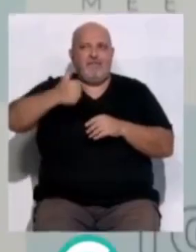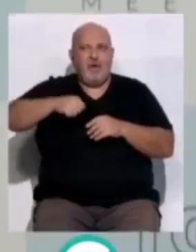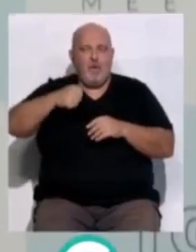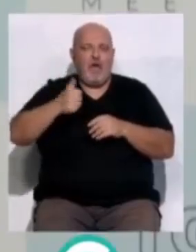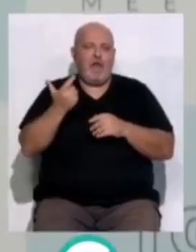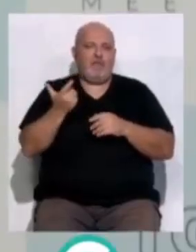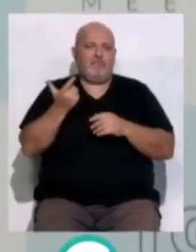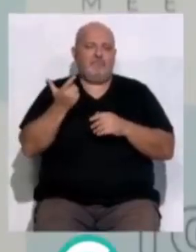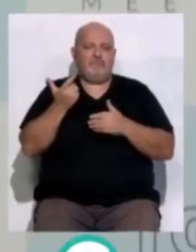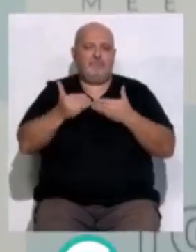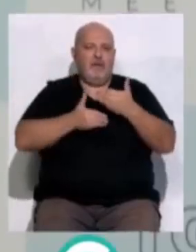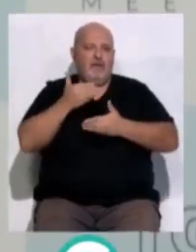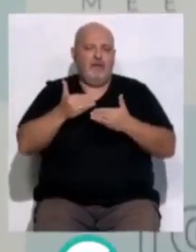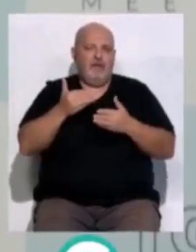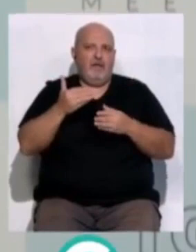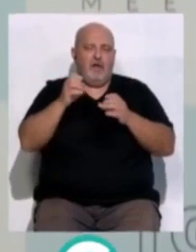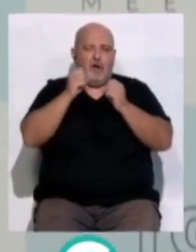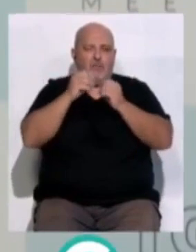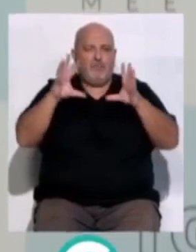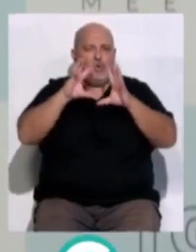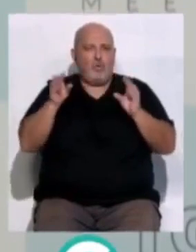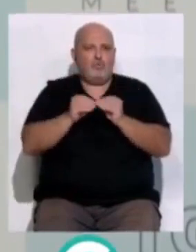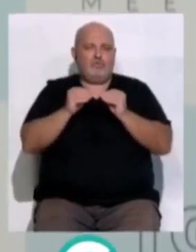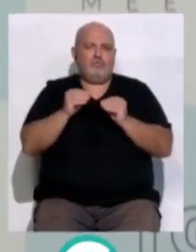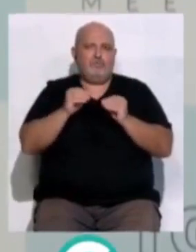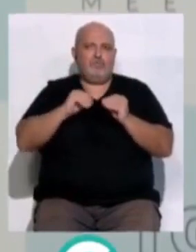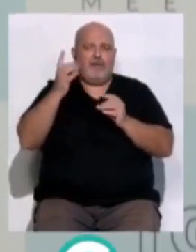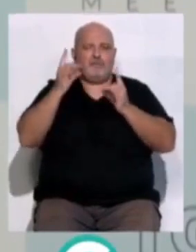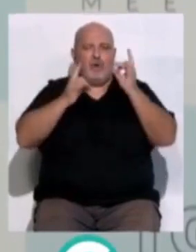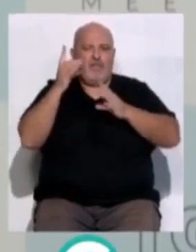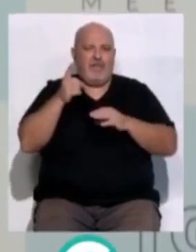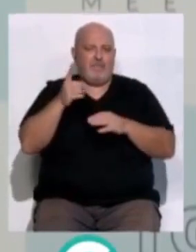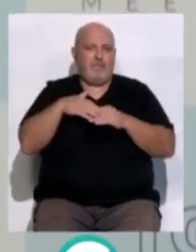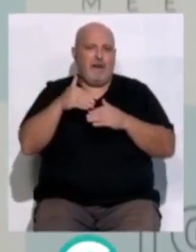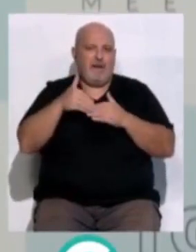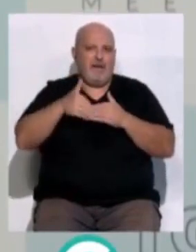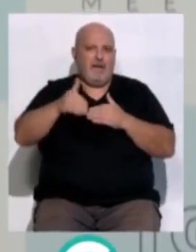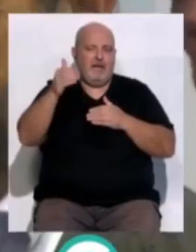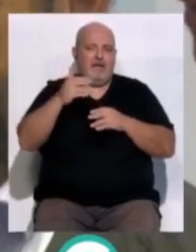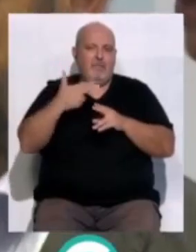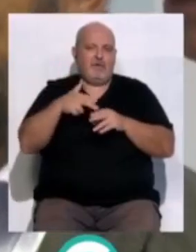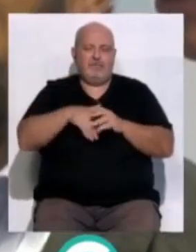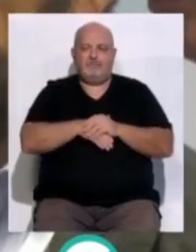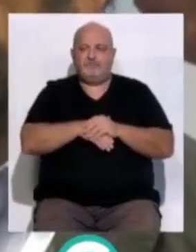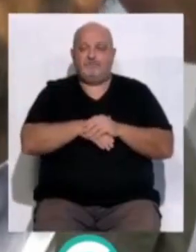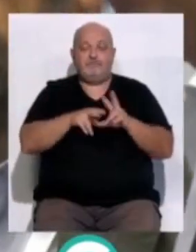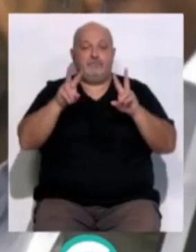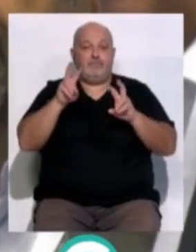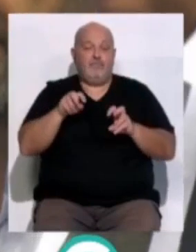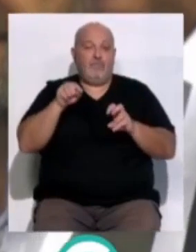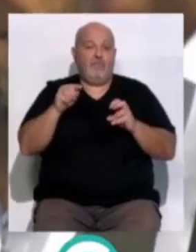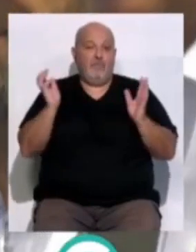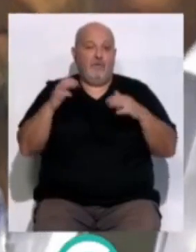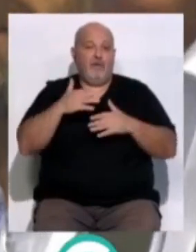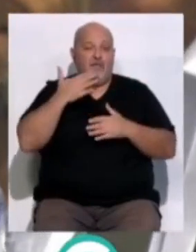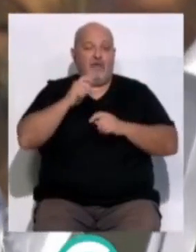y eventualmente pues alcanzar las conclusiones que puedan ser sugerencia para esas nuevas políticas. En este prestigioso evento,